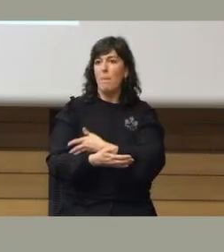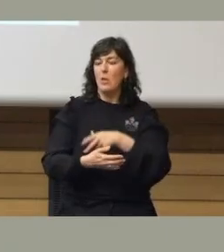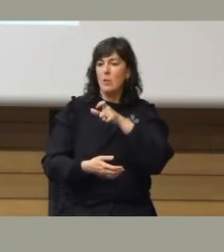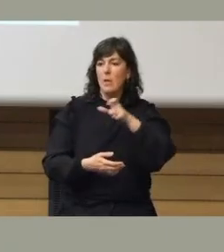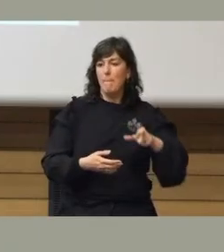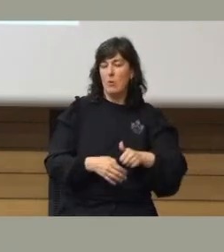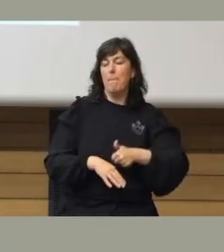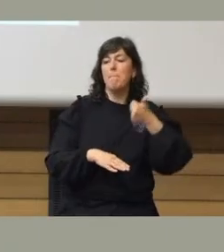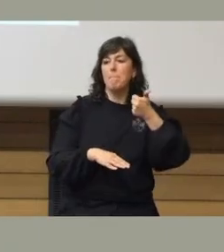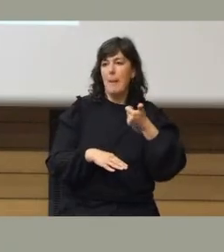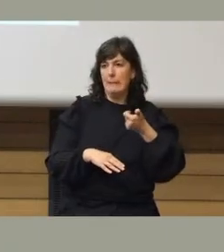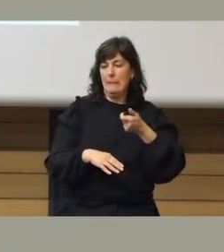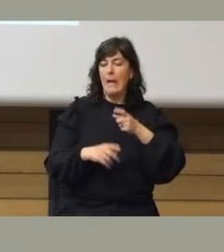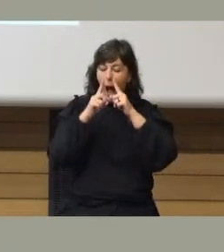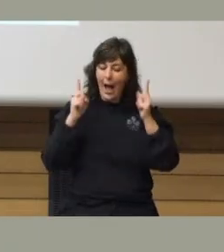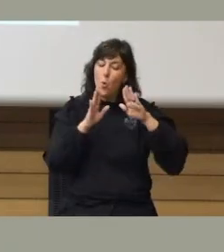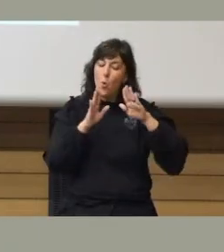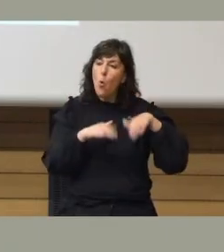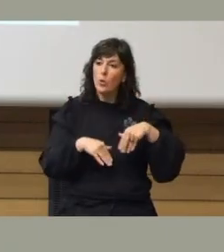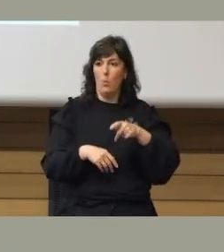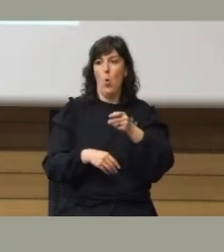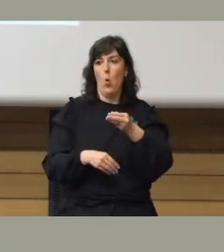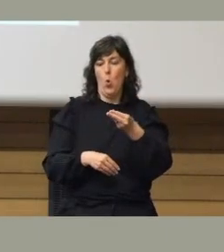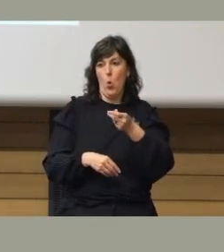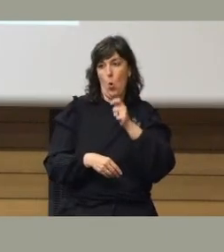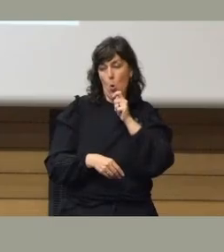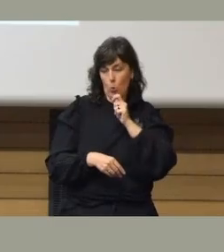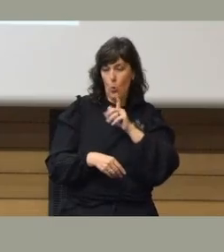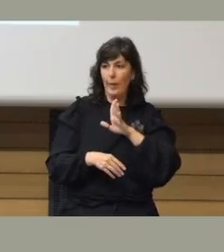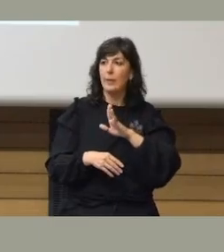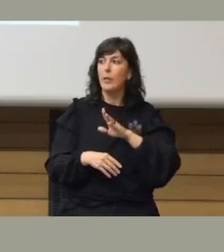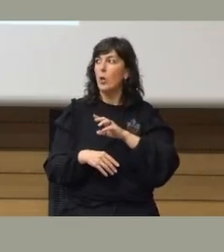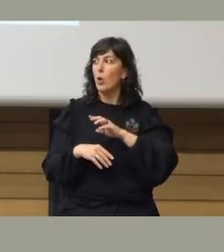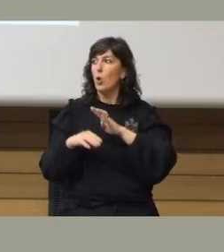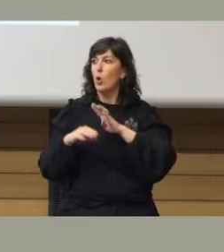año. Los 90 millones a lo largo de su vida.